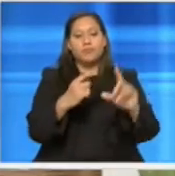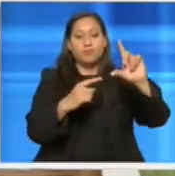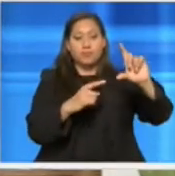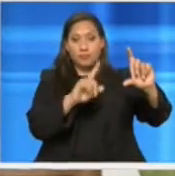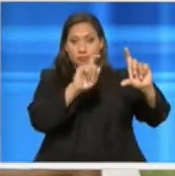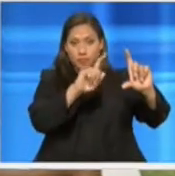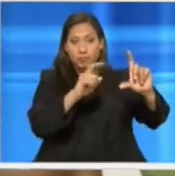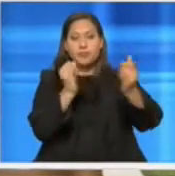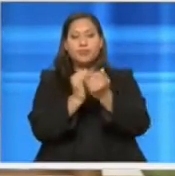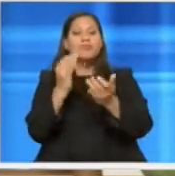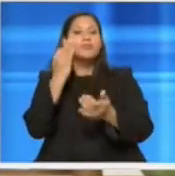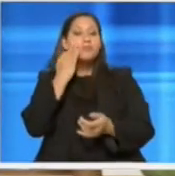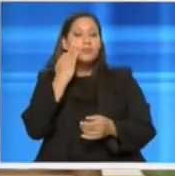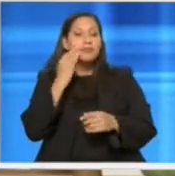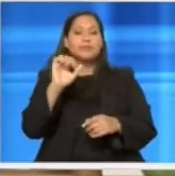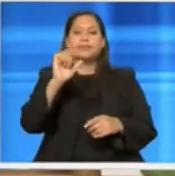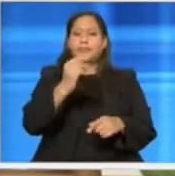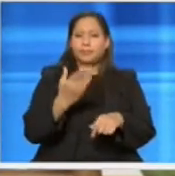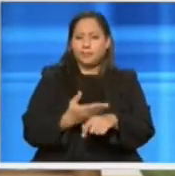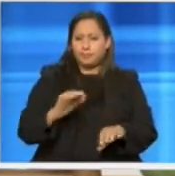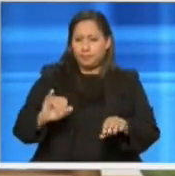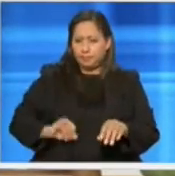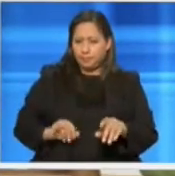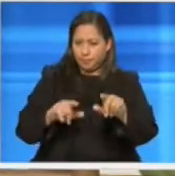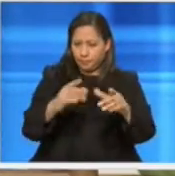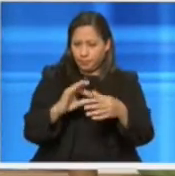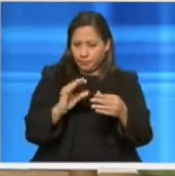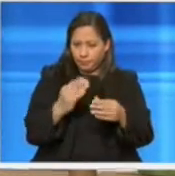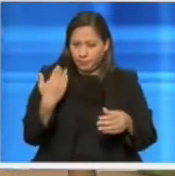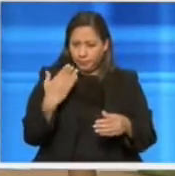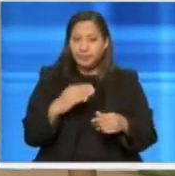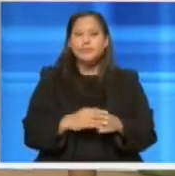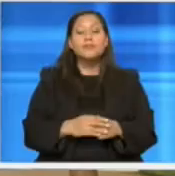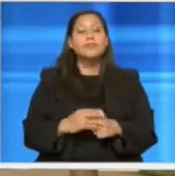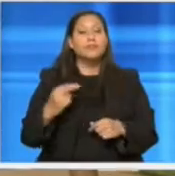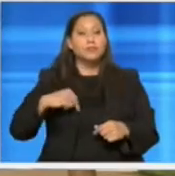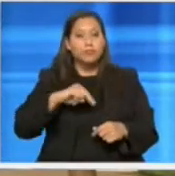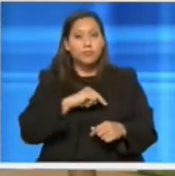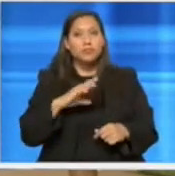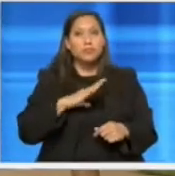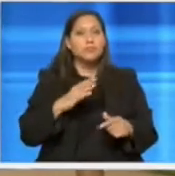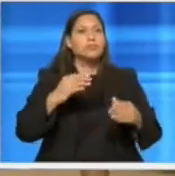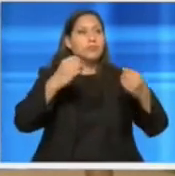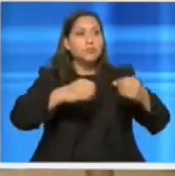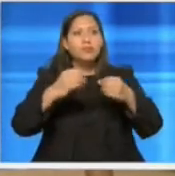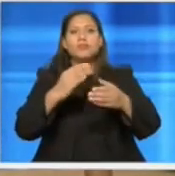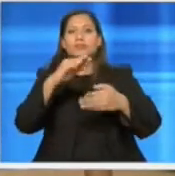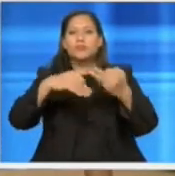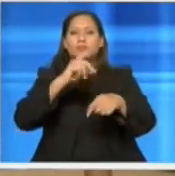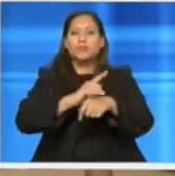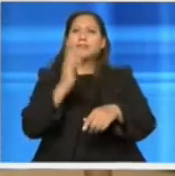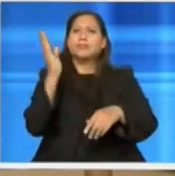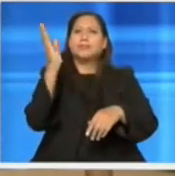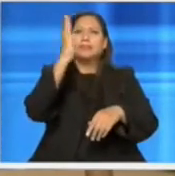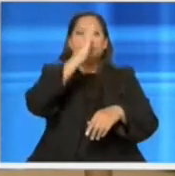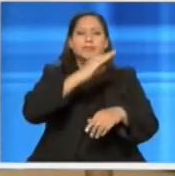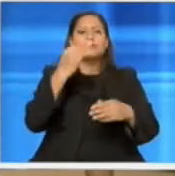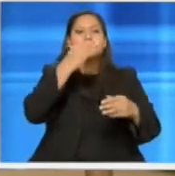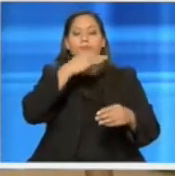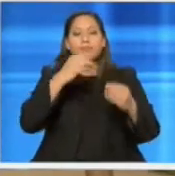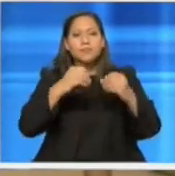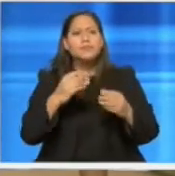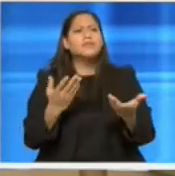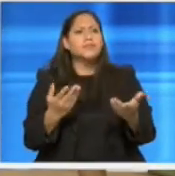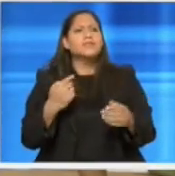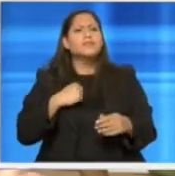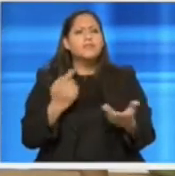micelar como en las toallitas. Algo interesante que estabas comentando hace unos momentos, si tenemos varios compromisos a lo largo del día, como son en estas fiestas decembrinas, ¿qué